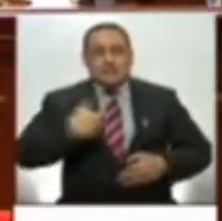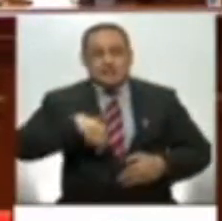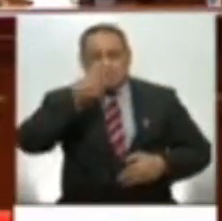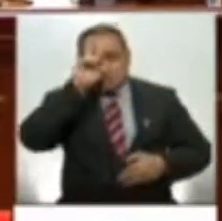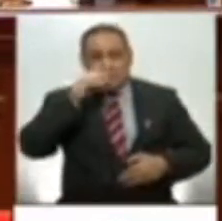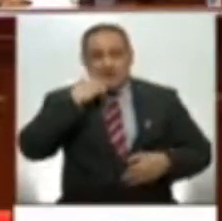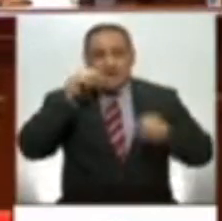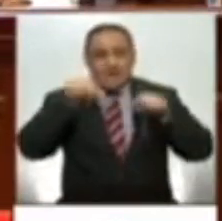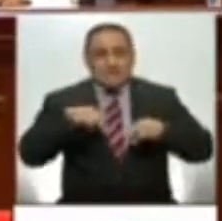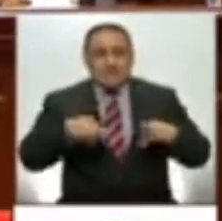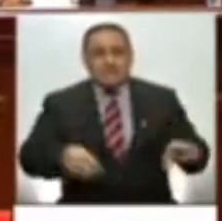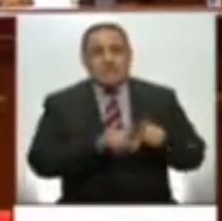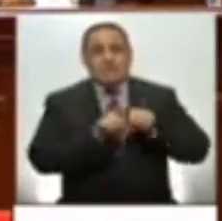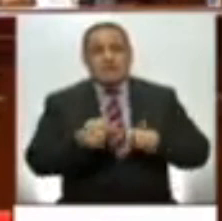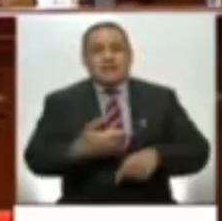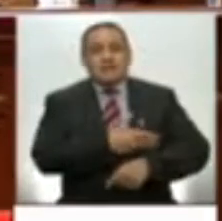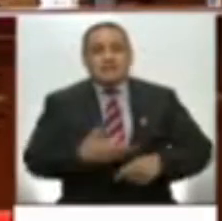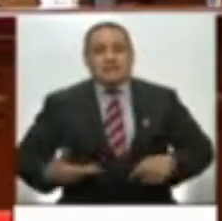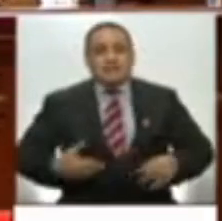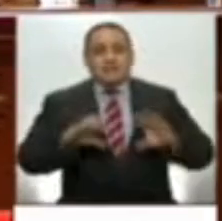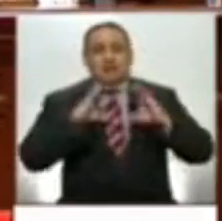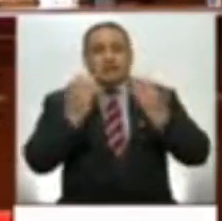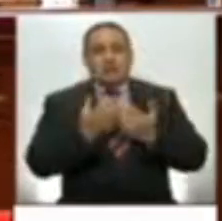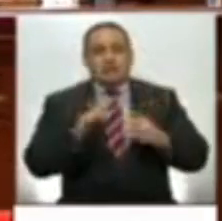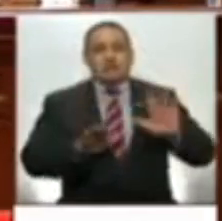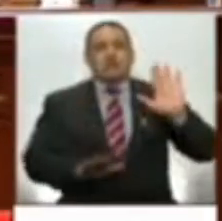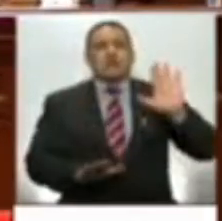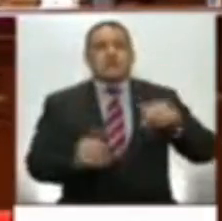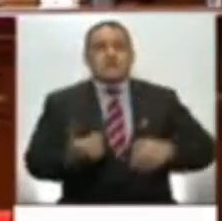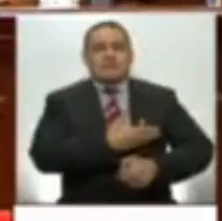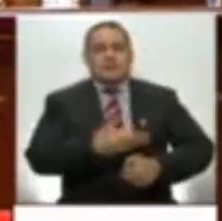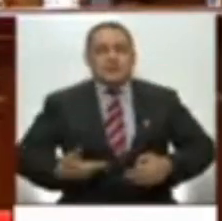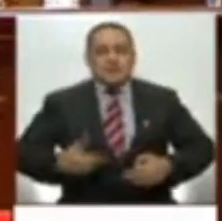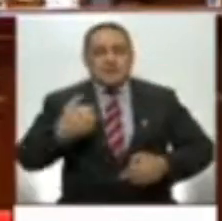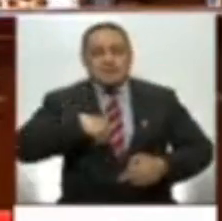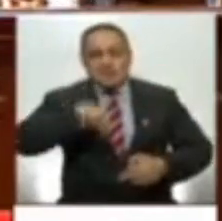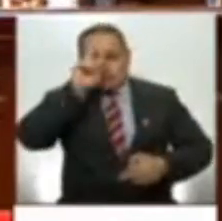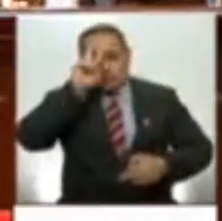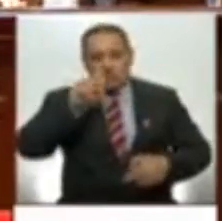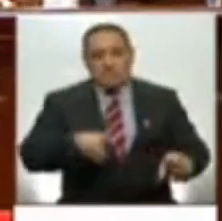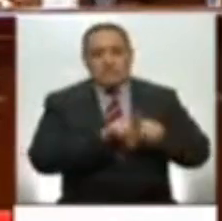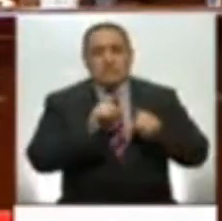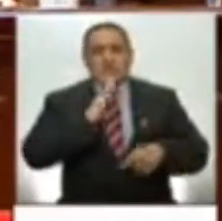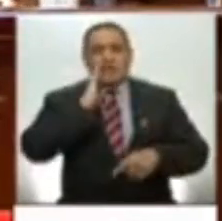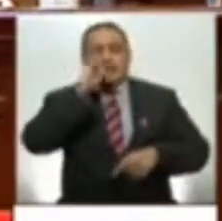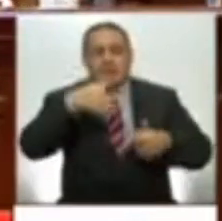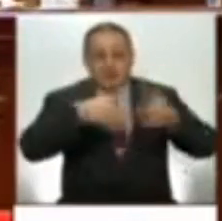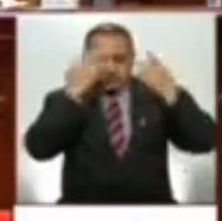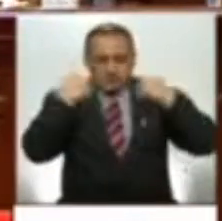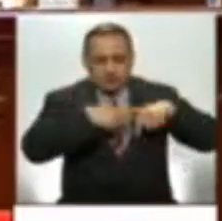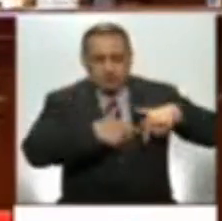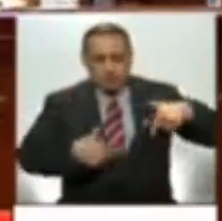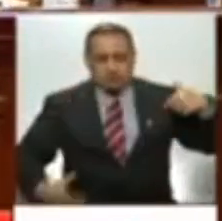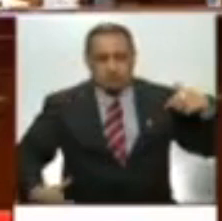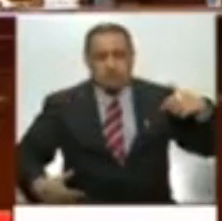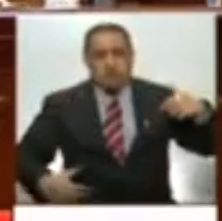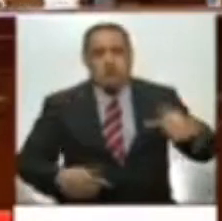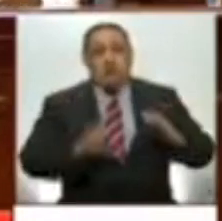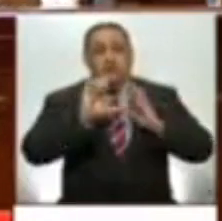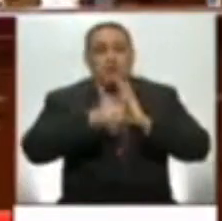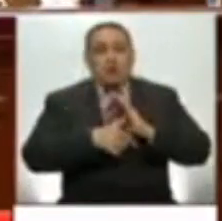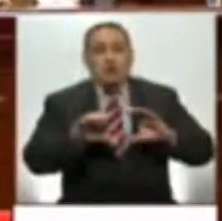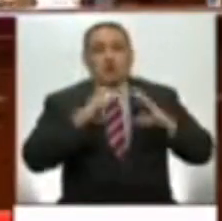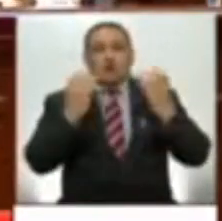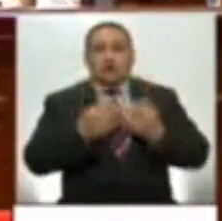República. En ella, el presidente del Congreso toma juramento al presidente de la República electo y le impone la banda presidencial. Luego el